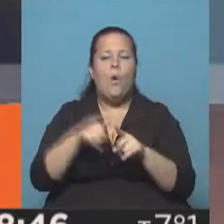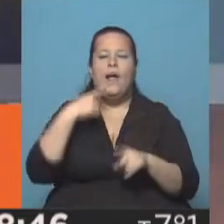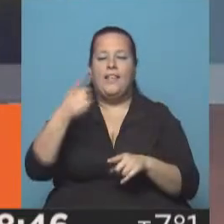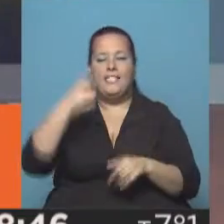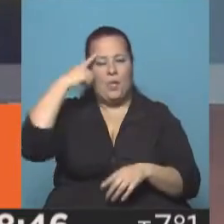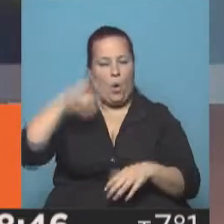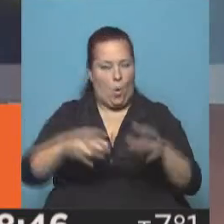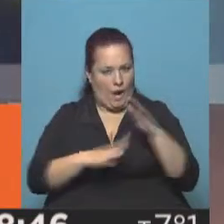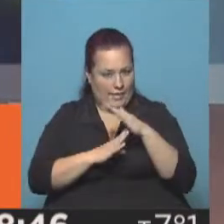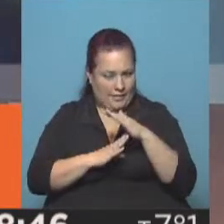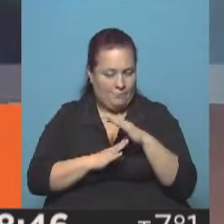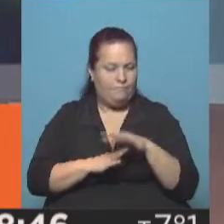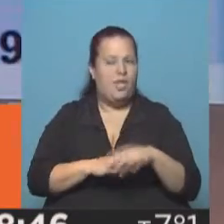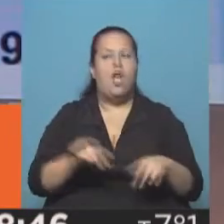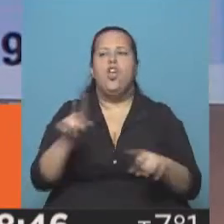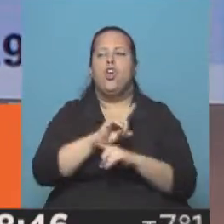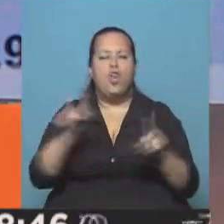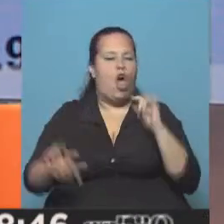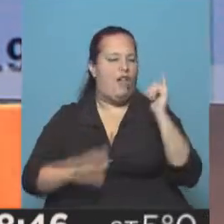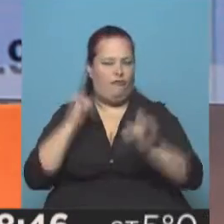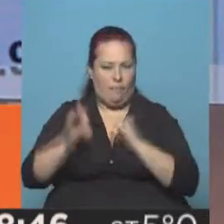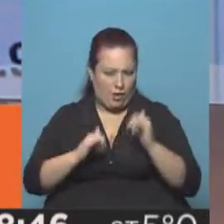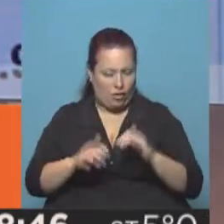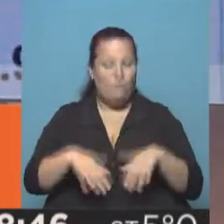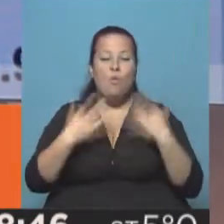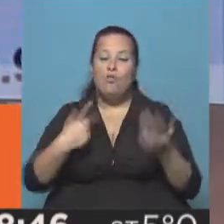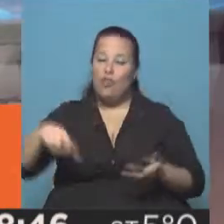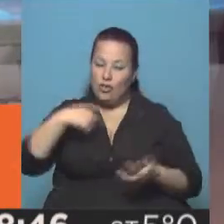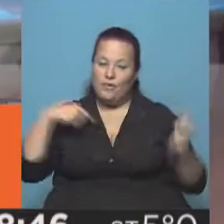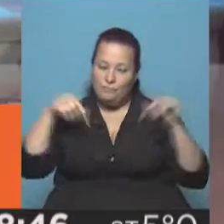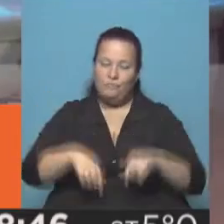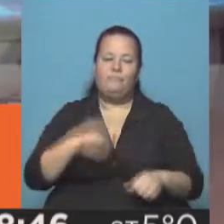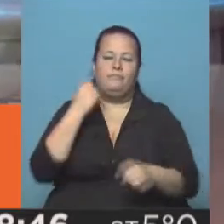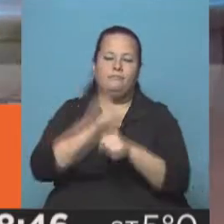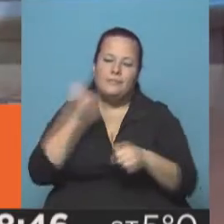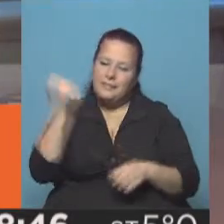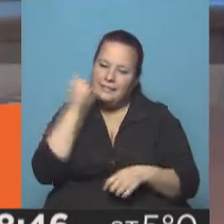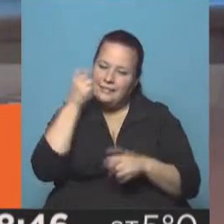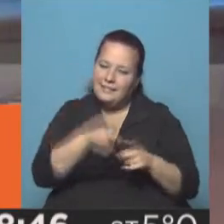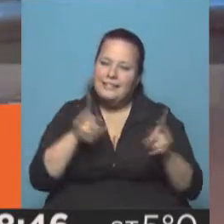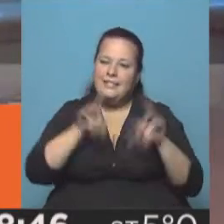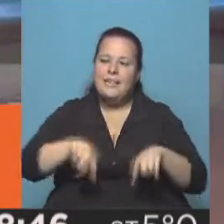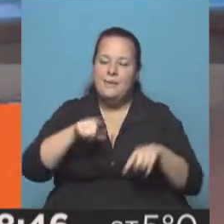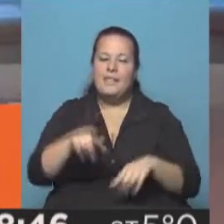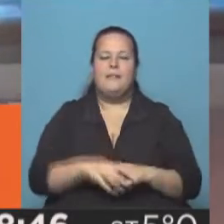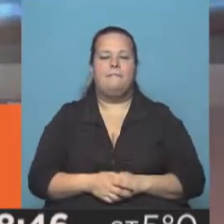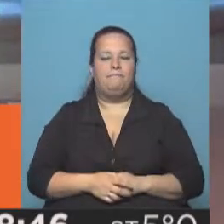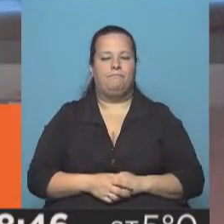corte no de información por eso nosotros venimos haciendo tanto hincapié y